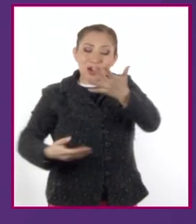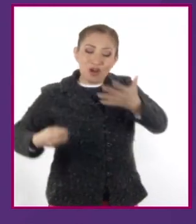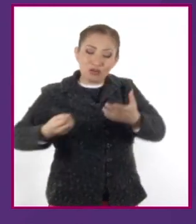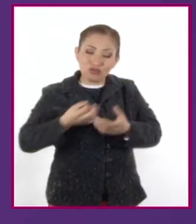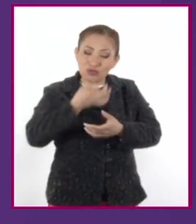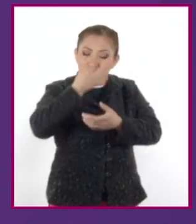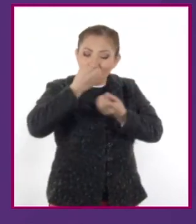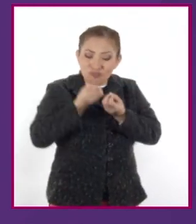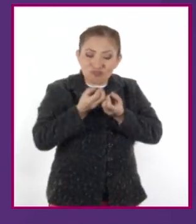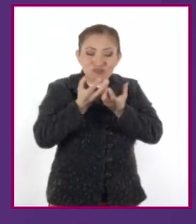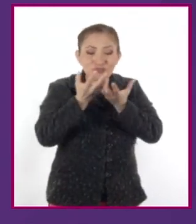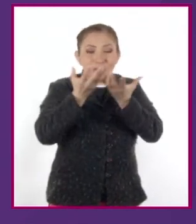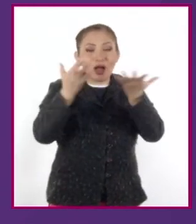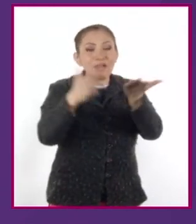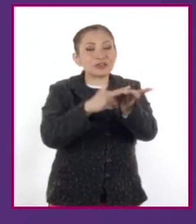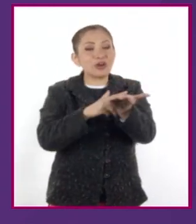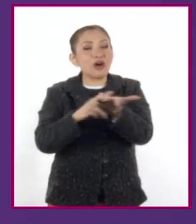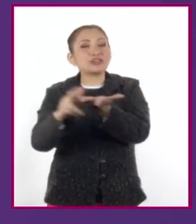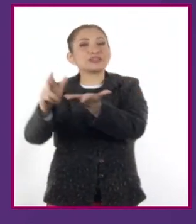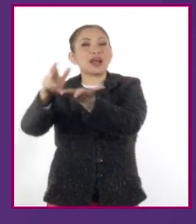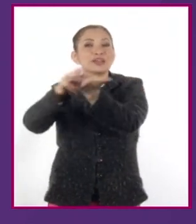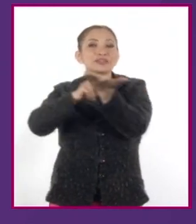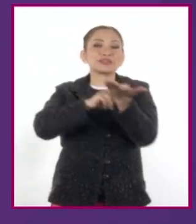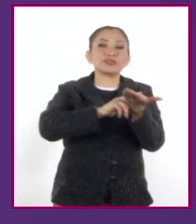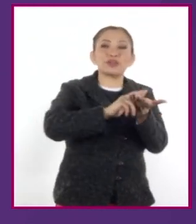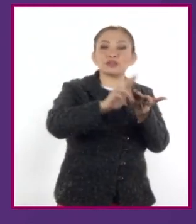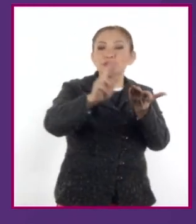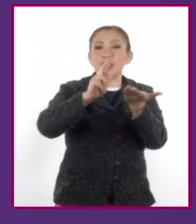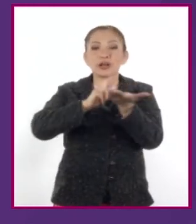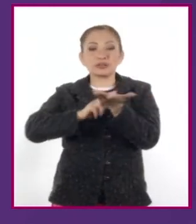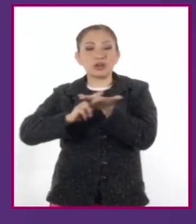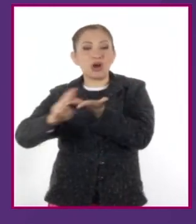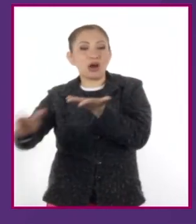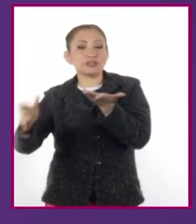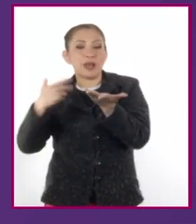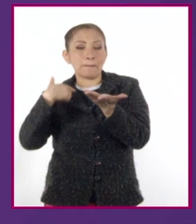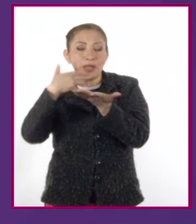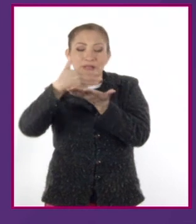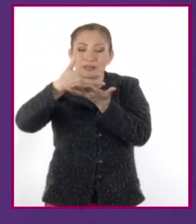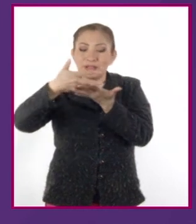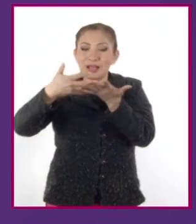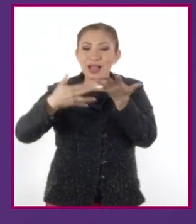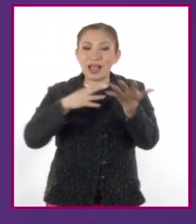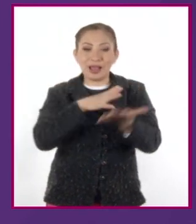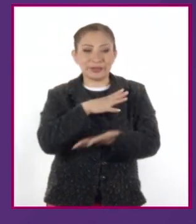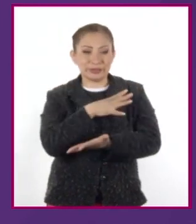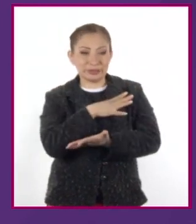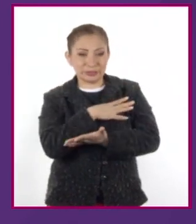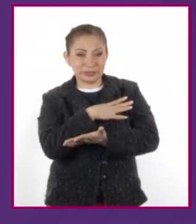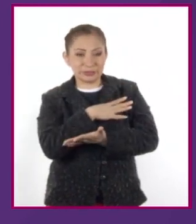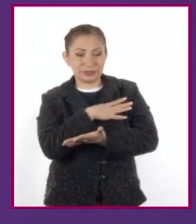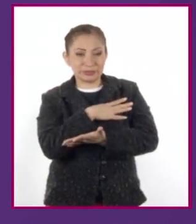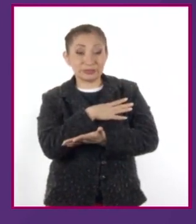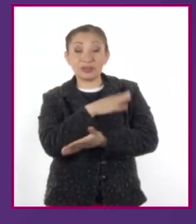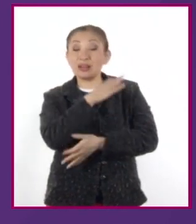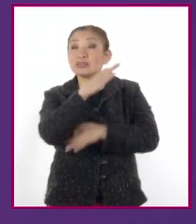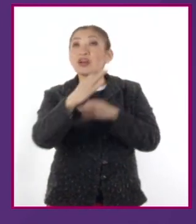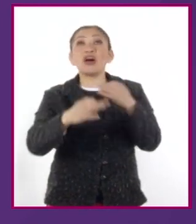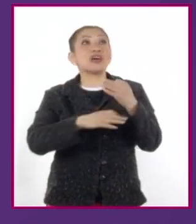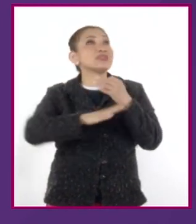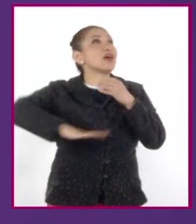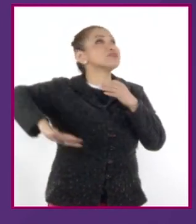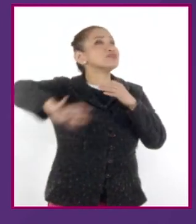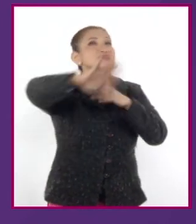florecen, rosas, rosas, rosas a mis dedos crecen. Y toda